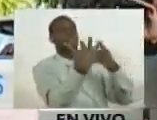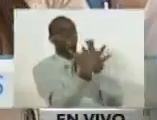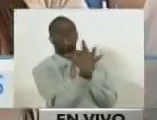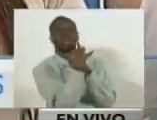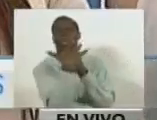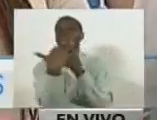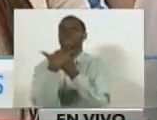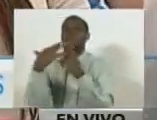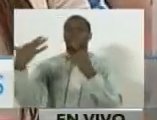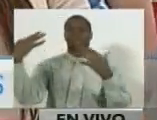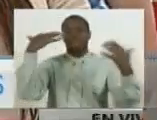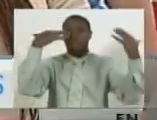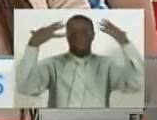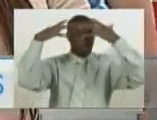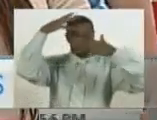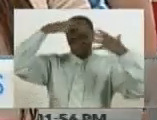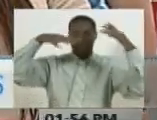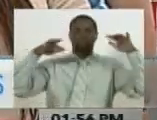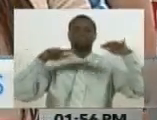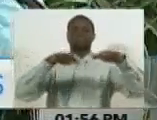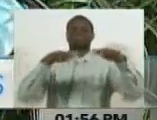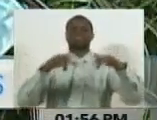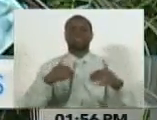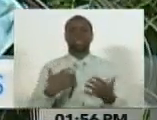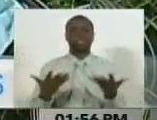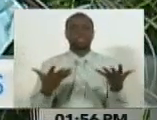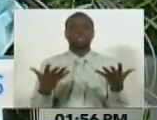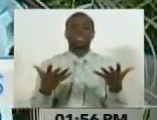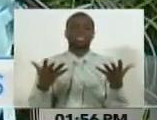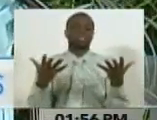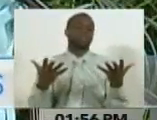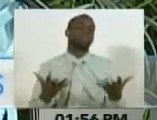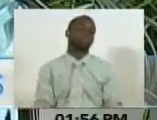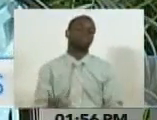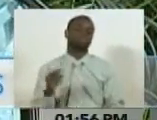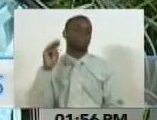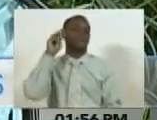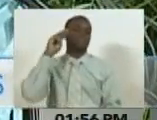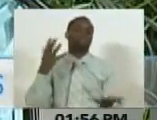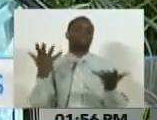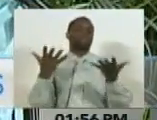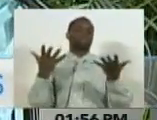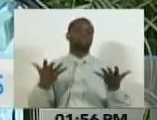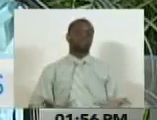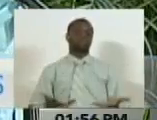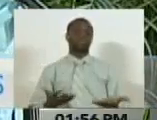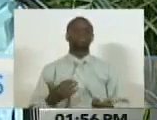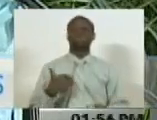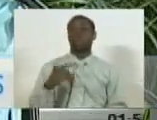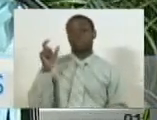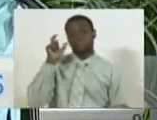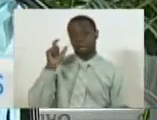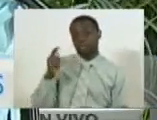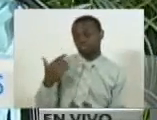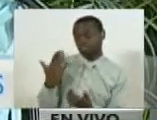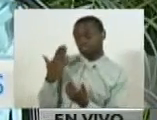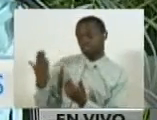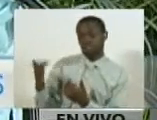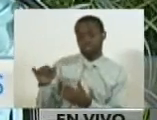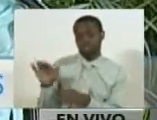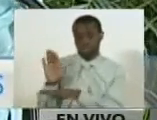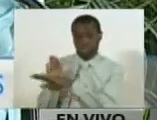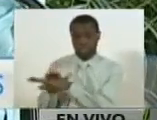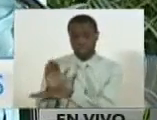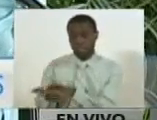todas las vías. Y yo le decía al compañero Elías Agua, quien preside una comisión